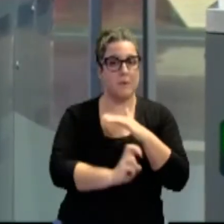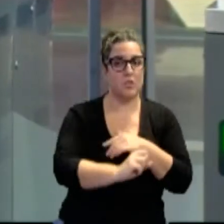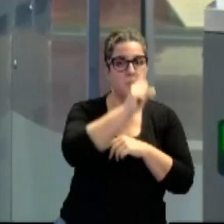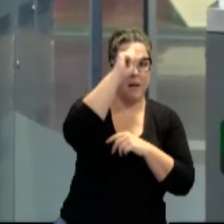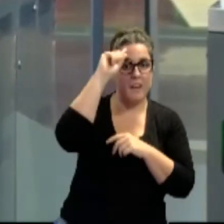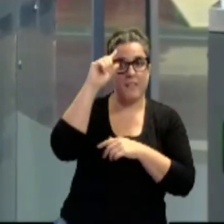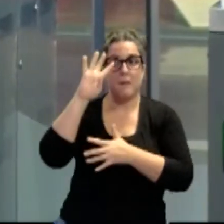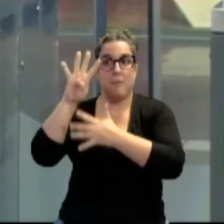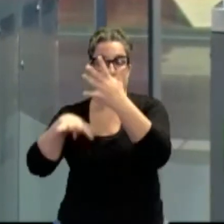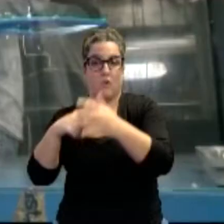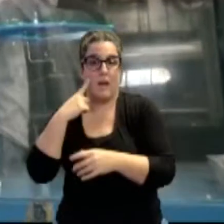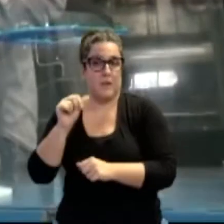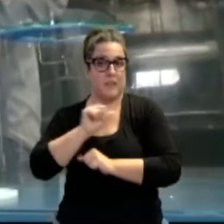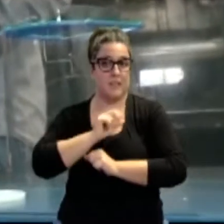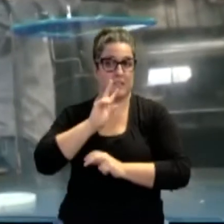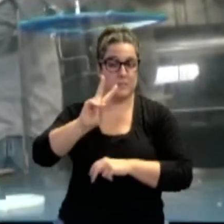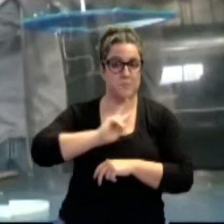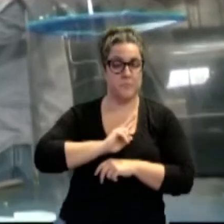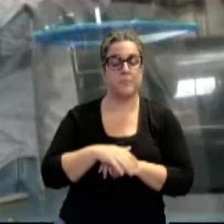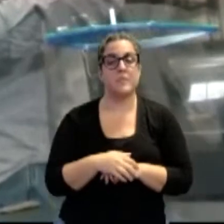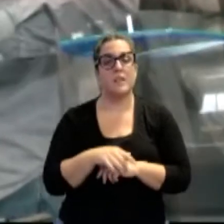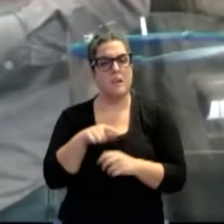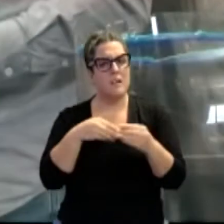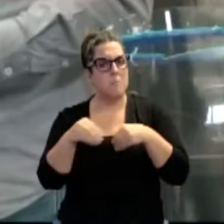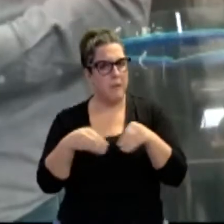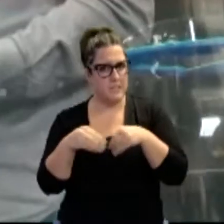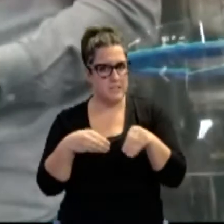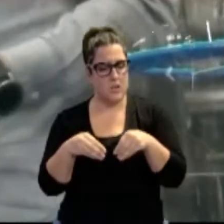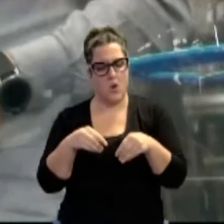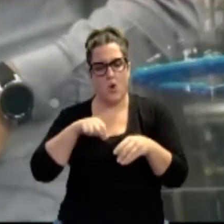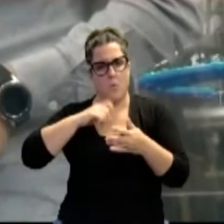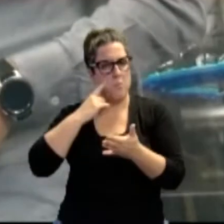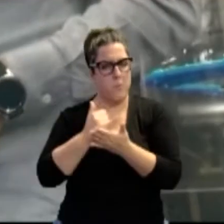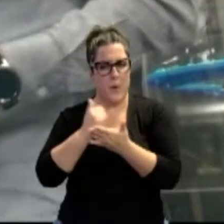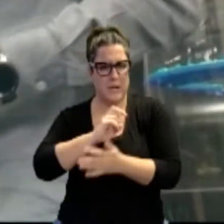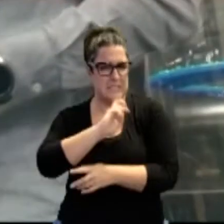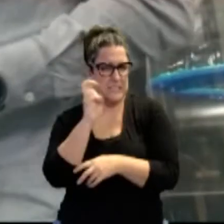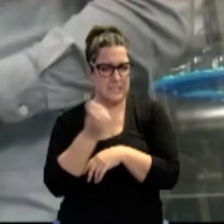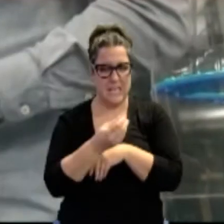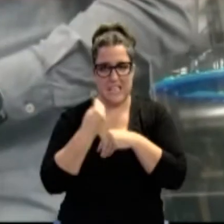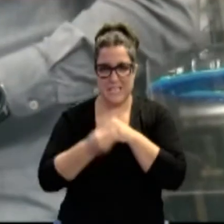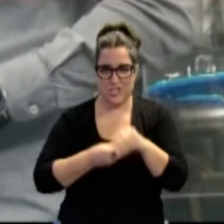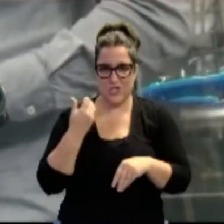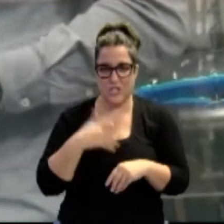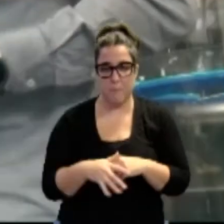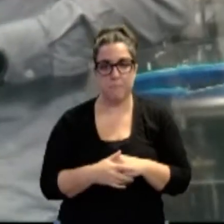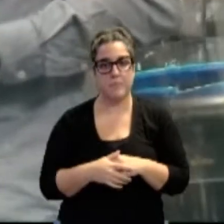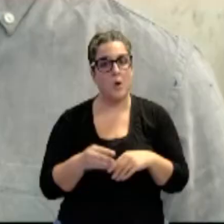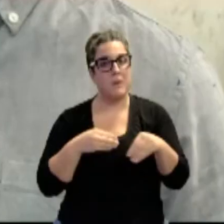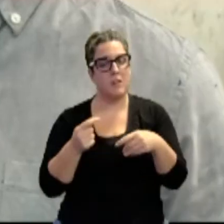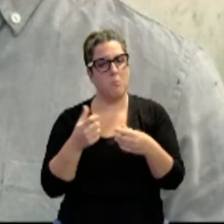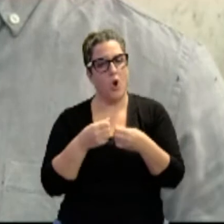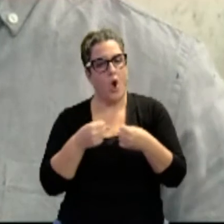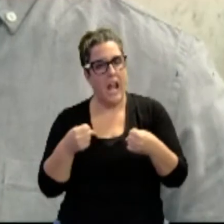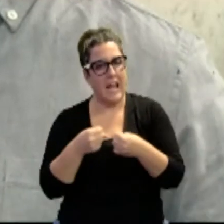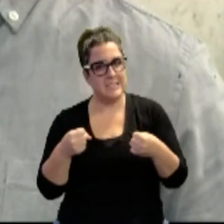esperan respuesta. Está hecho de PVC termoplástico al que han sometido a todo tipo de pruebas. Es un material elástico, el cual